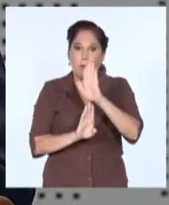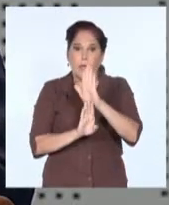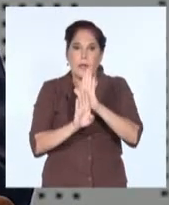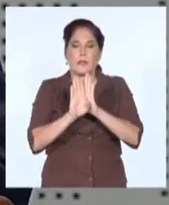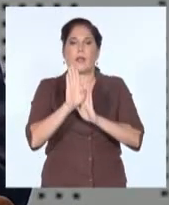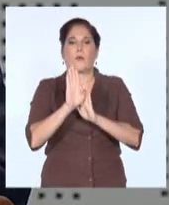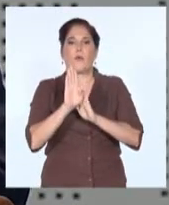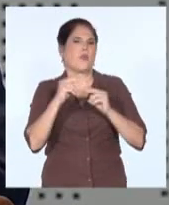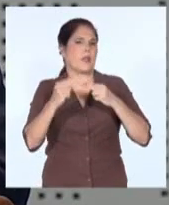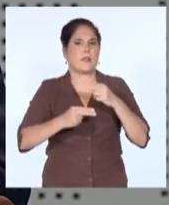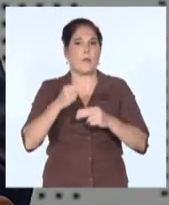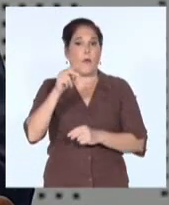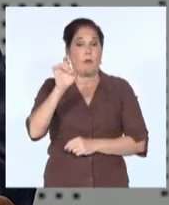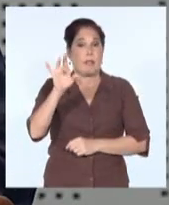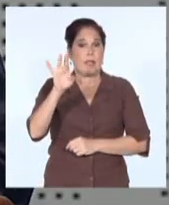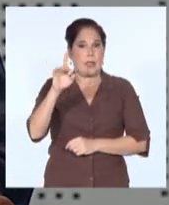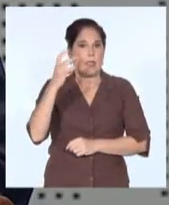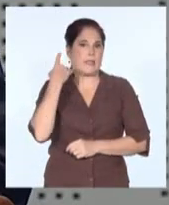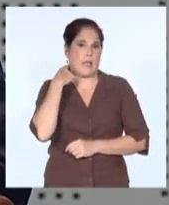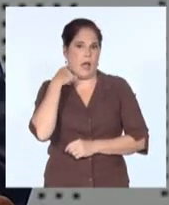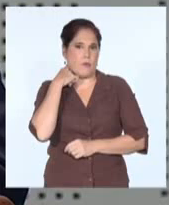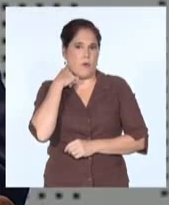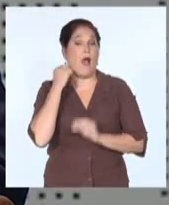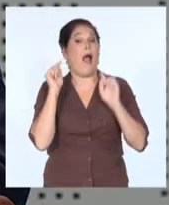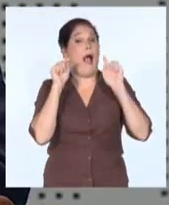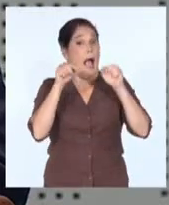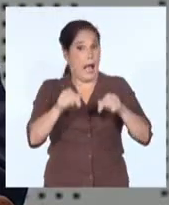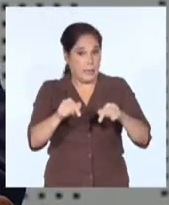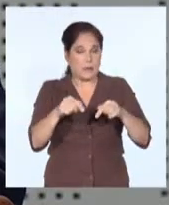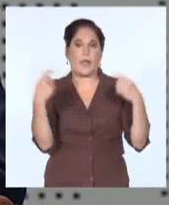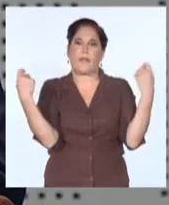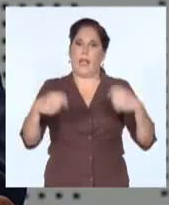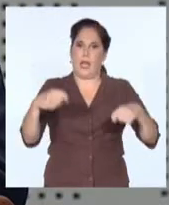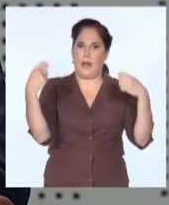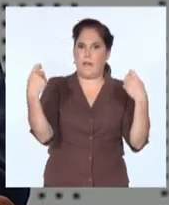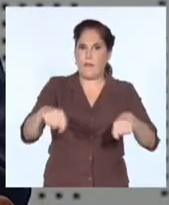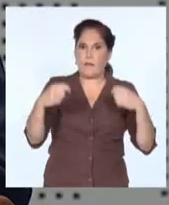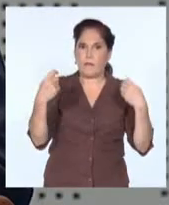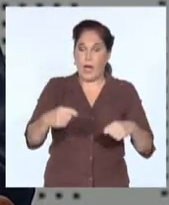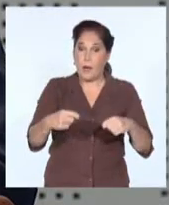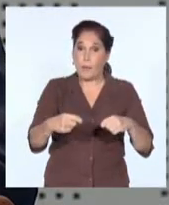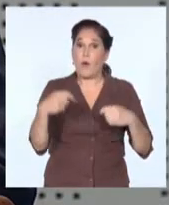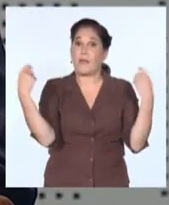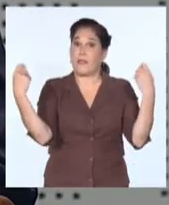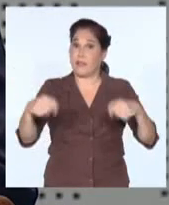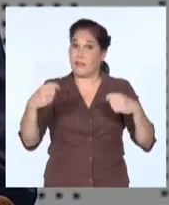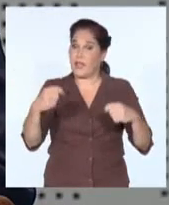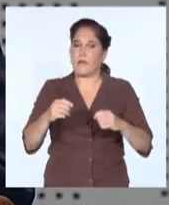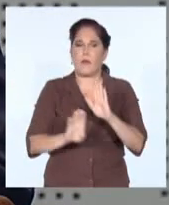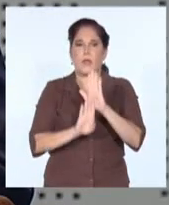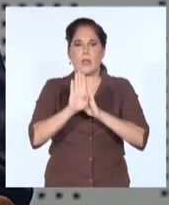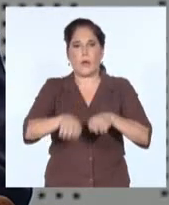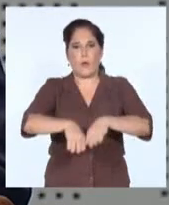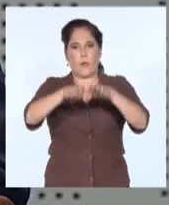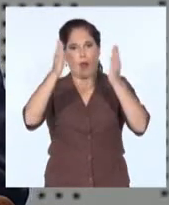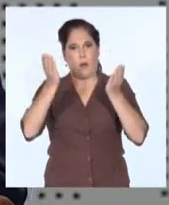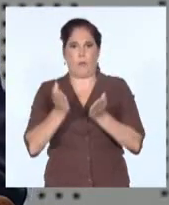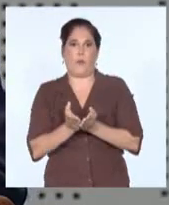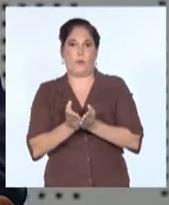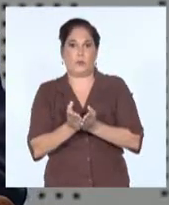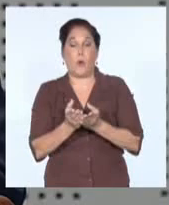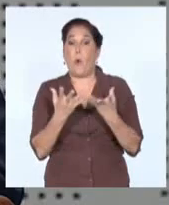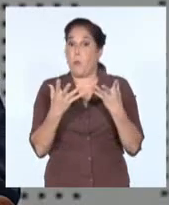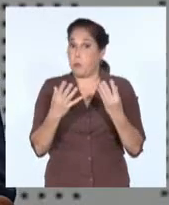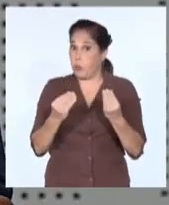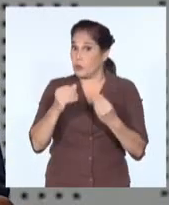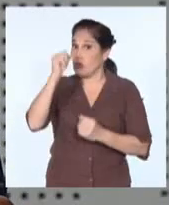de los últimos 15 años, según el índice de desarrollo global, muchos